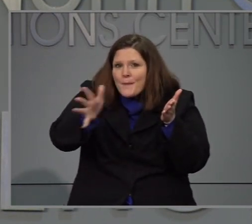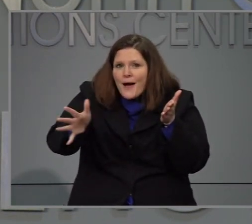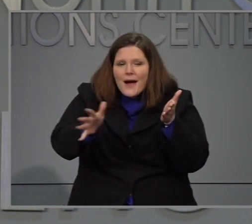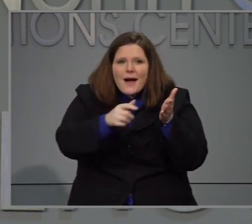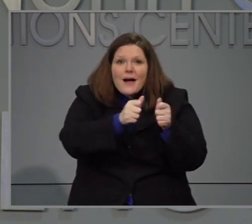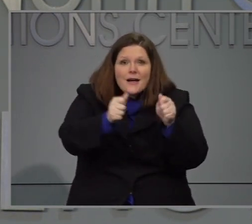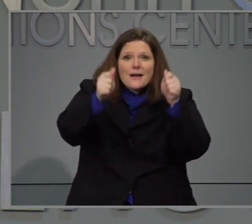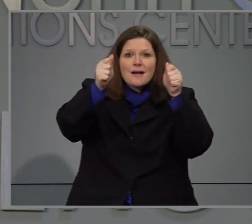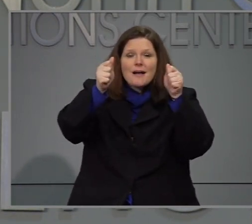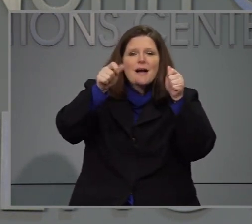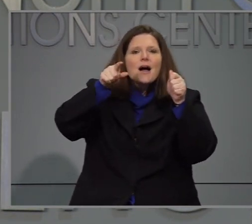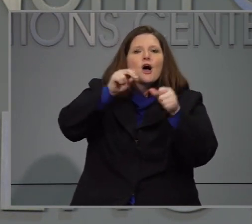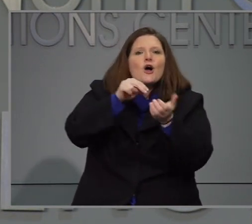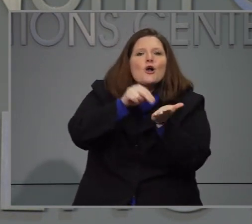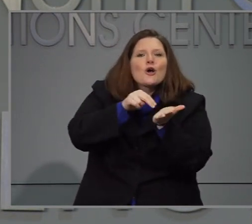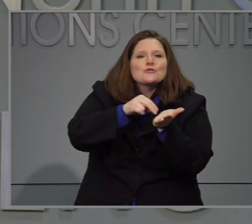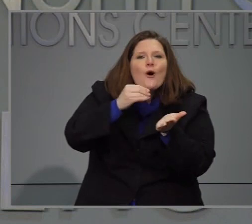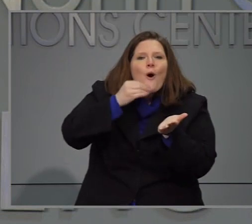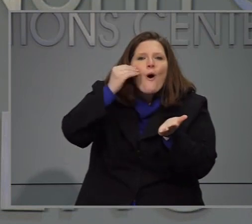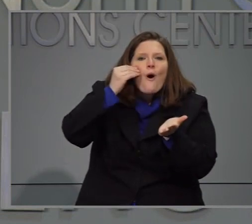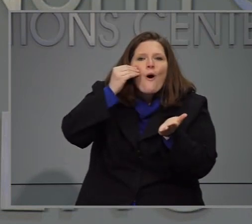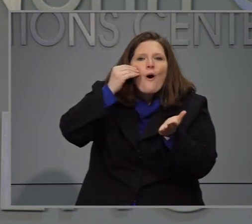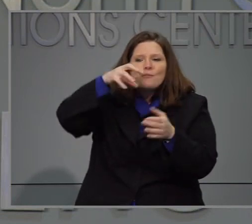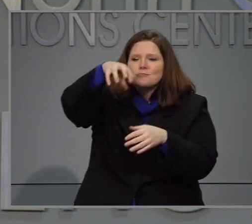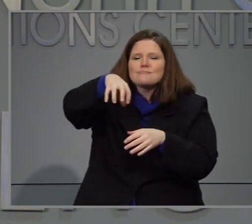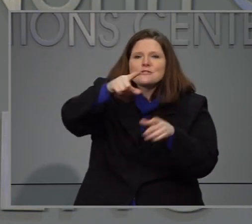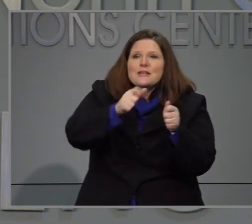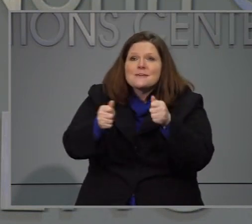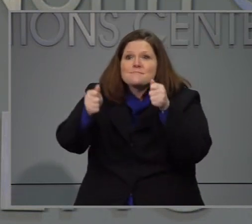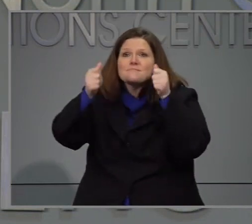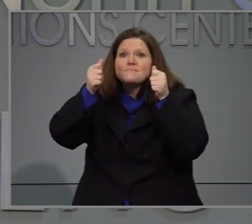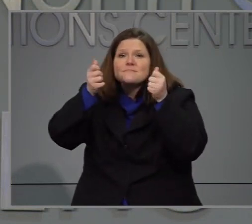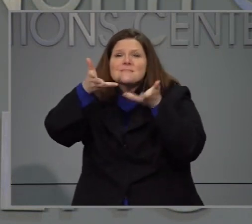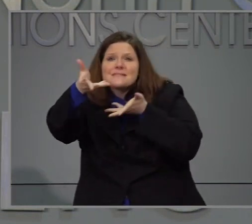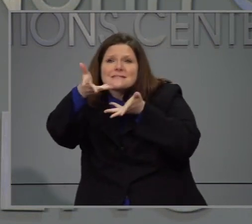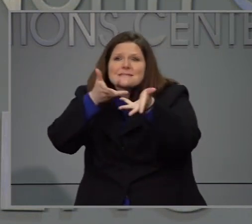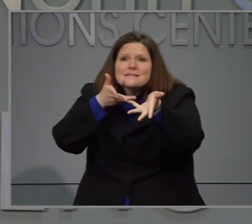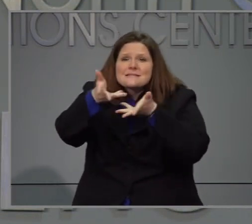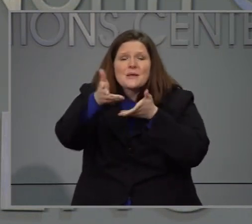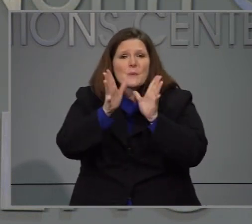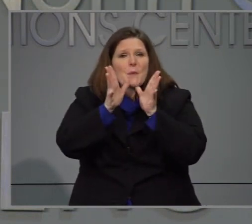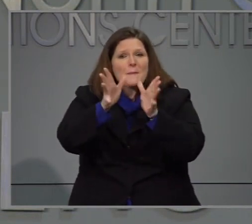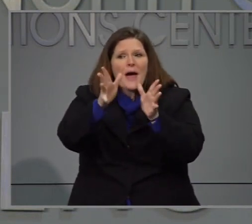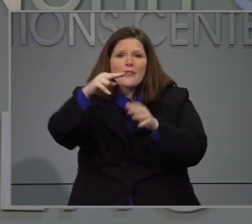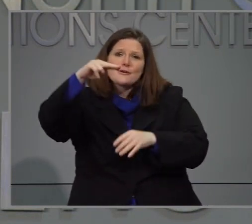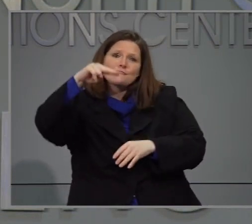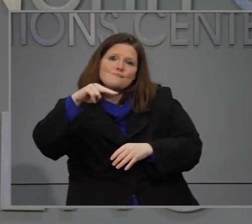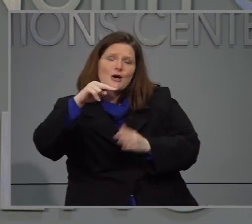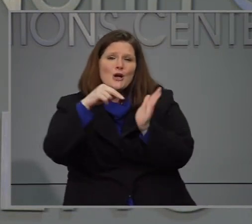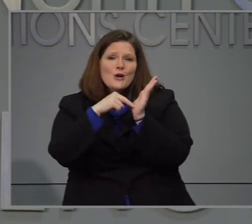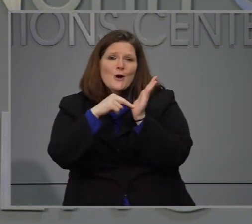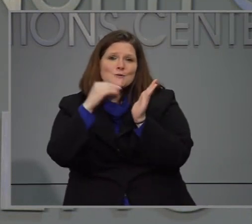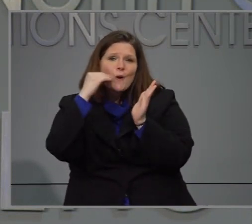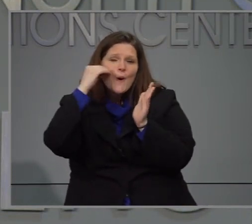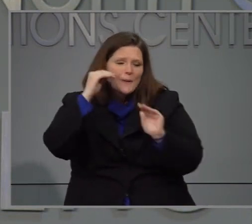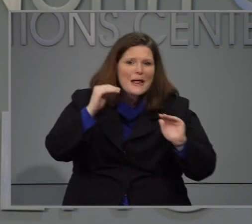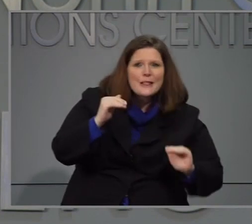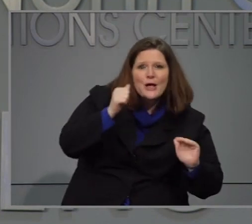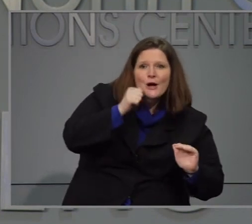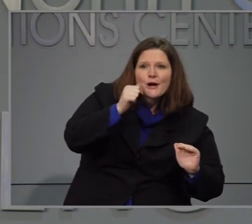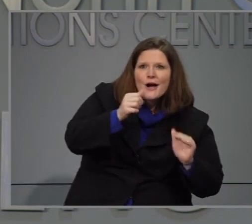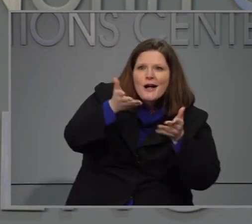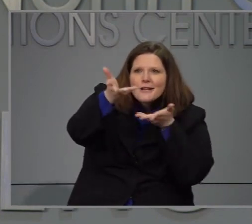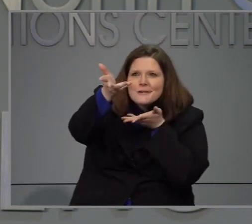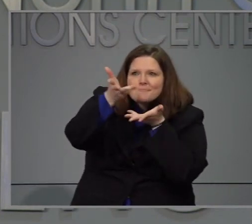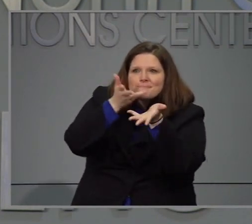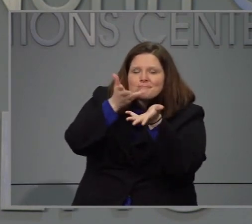abuelita y mostrándosela por la ventana en el asilo y hablando con la abuela a través de la ventana, diciéndole